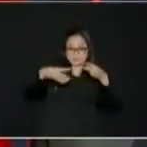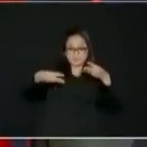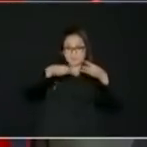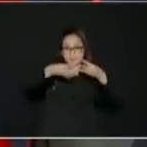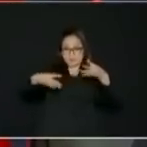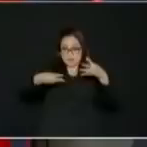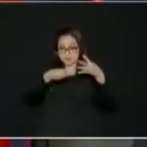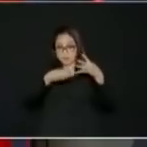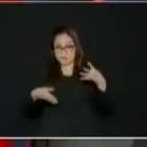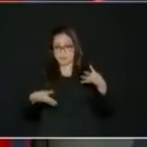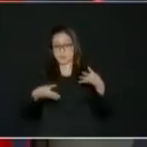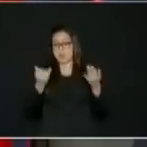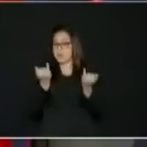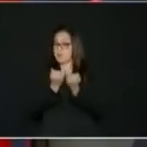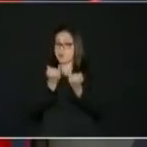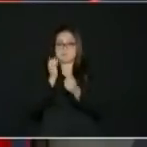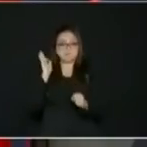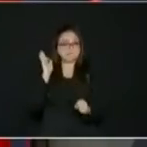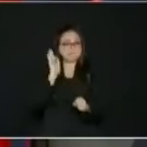ella emanen,